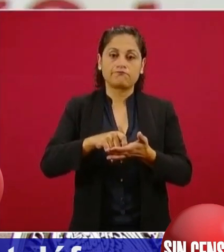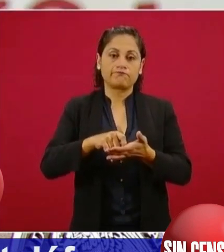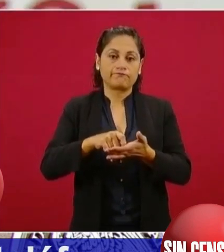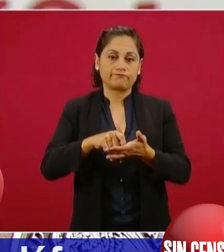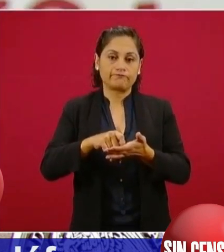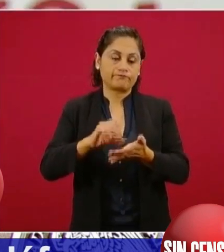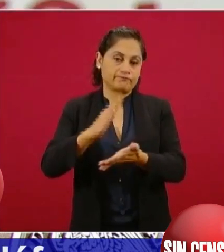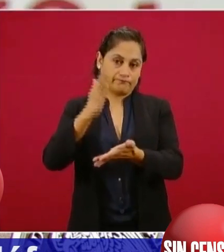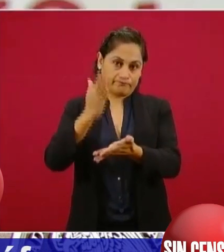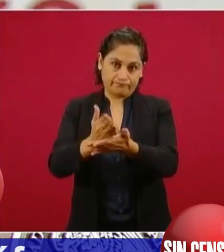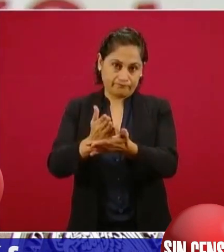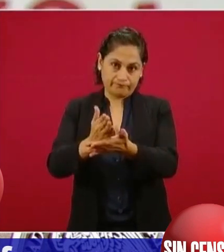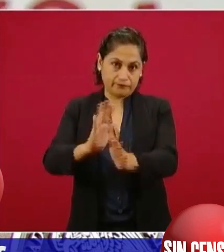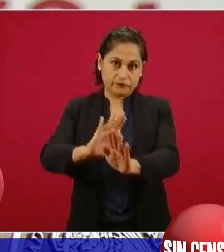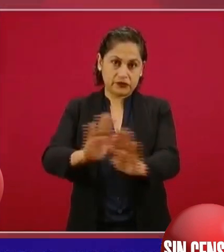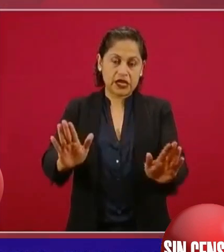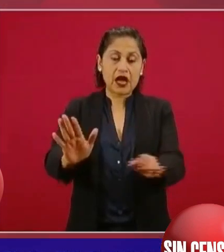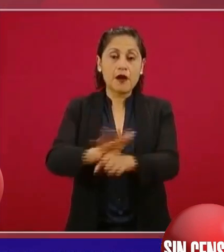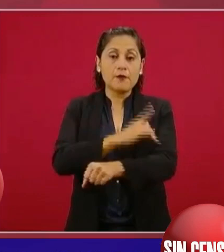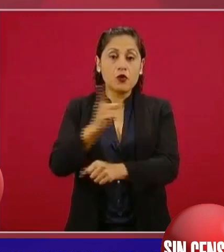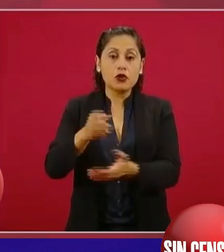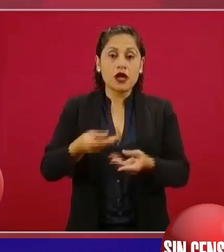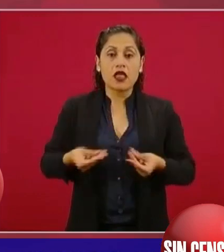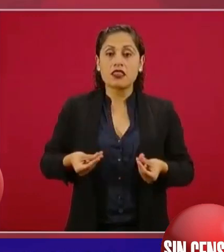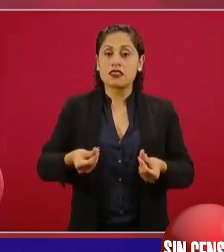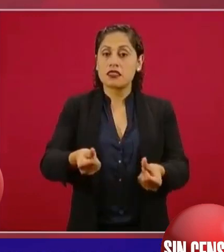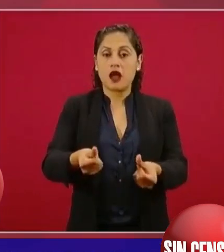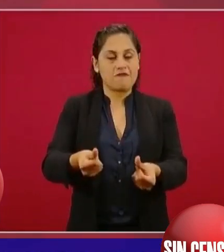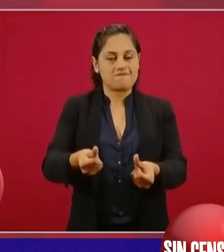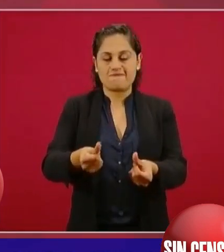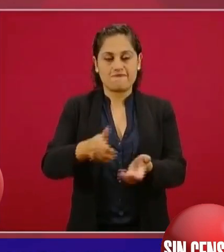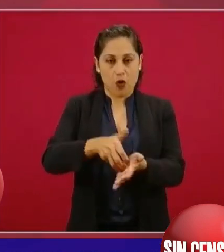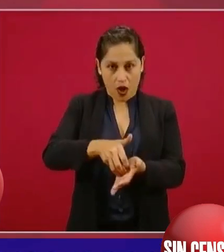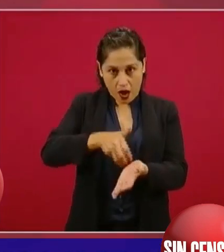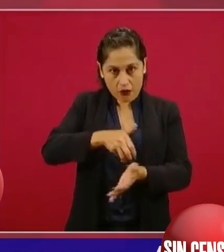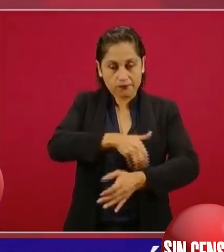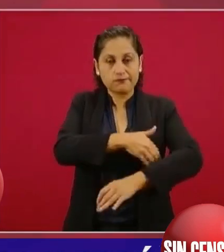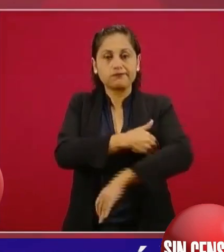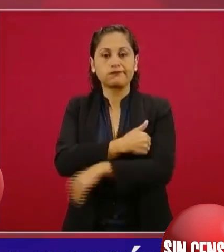Nexos, porque necesitamos ahorrar. ¿Sí?